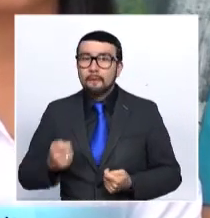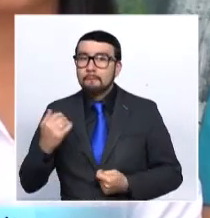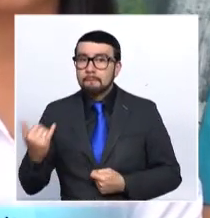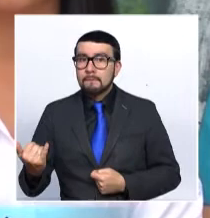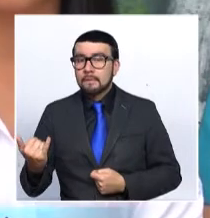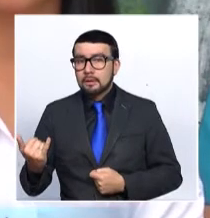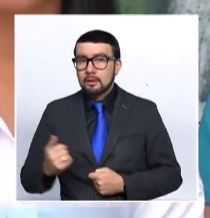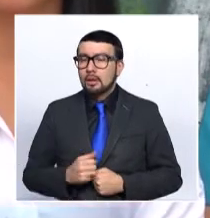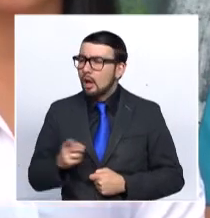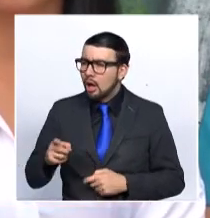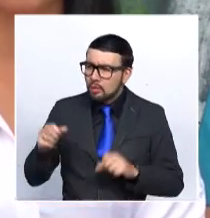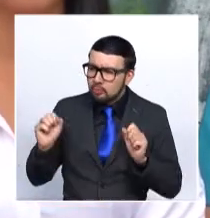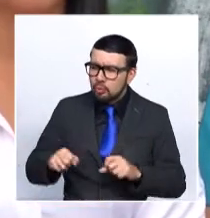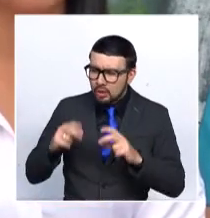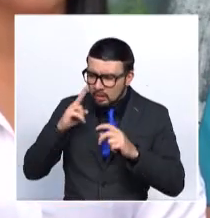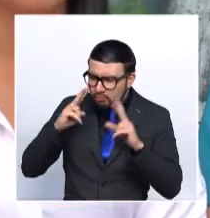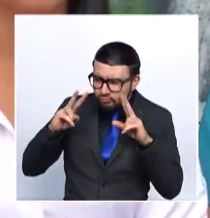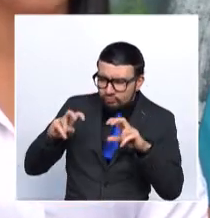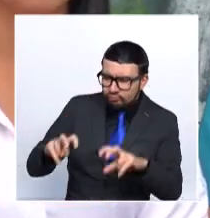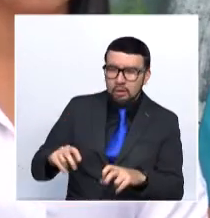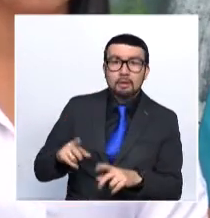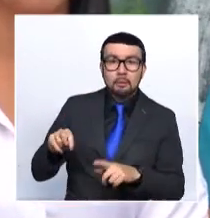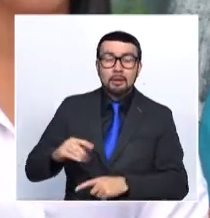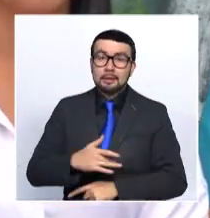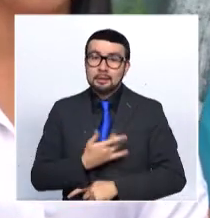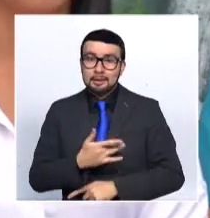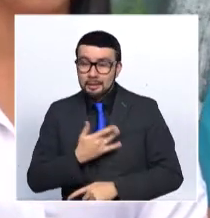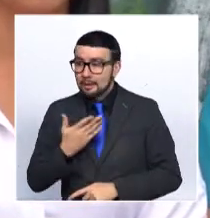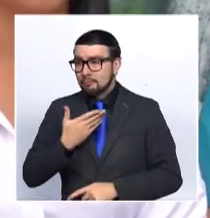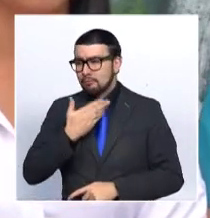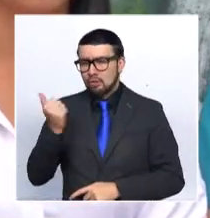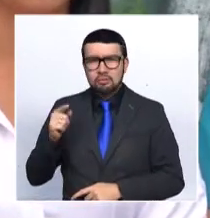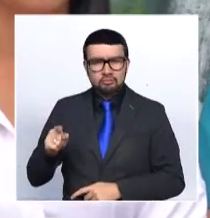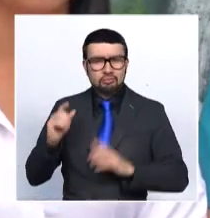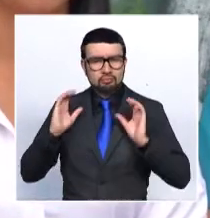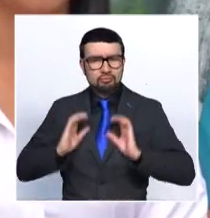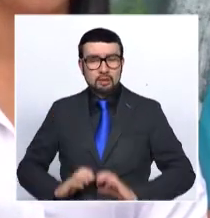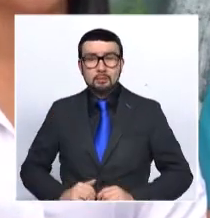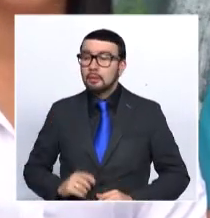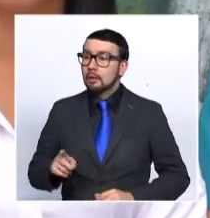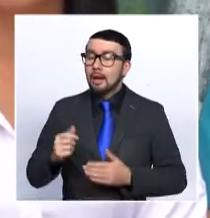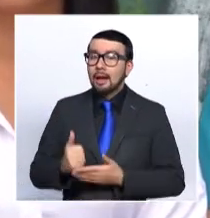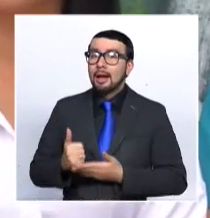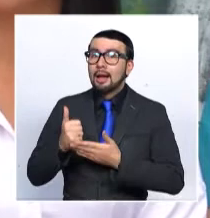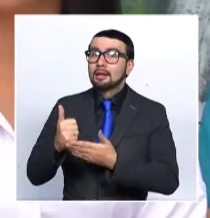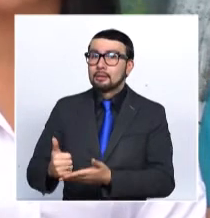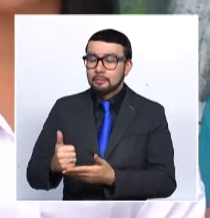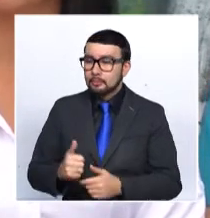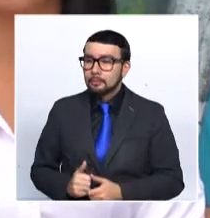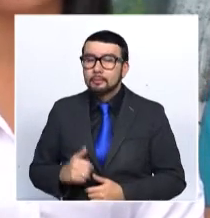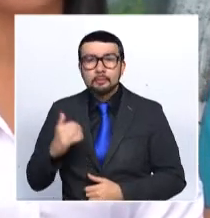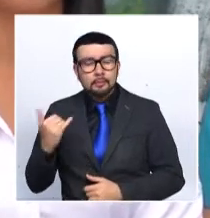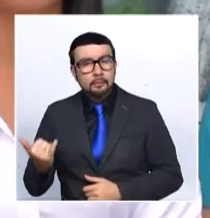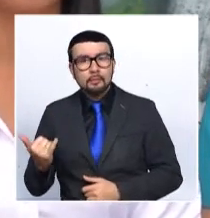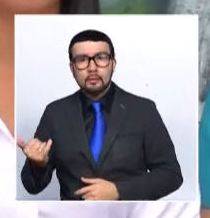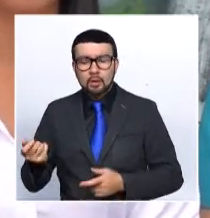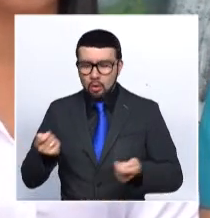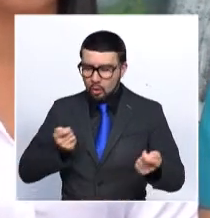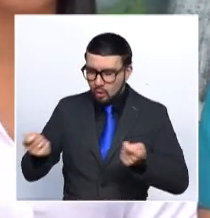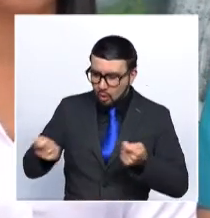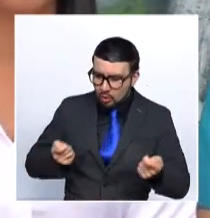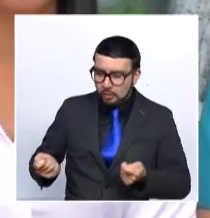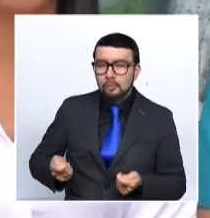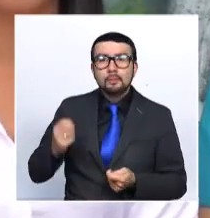que también pueda verse y sentirse mejor a nivel físico. Los ayudamos con tratamientos de tipo estético, los cuales son orientados al manejo